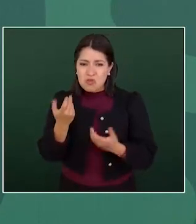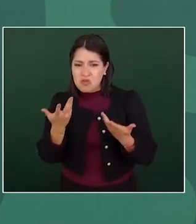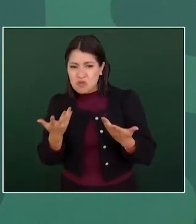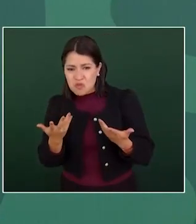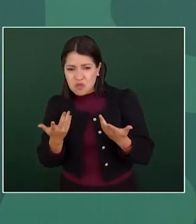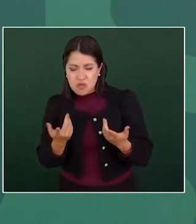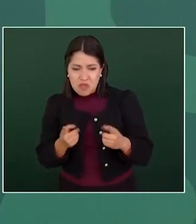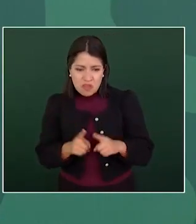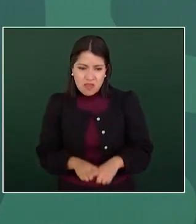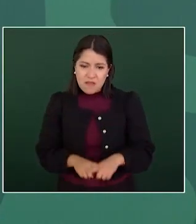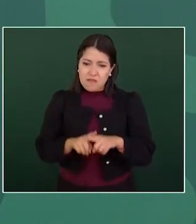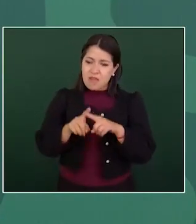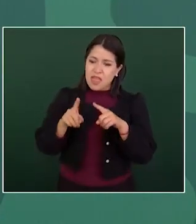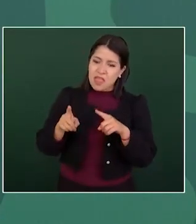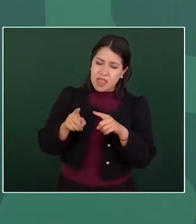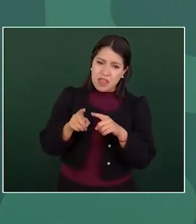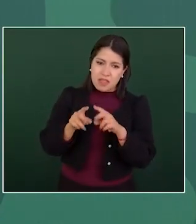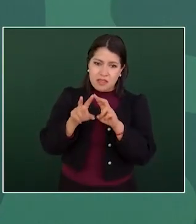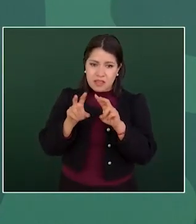otra,